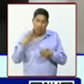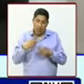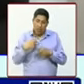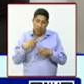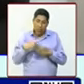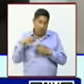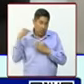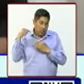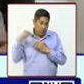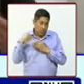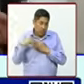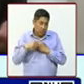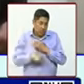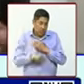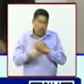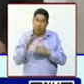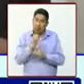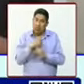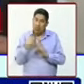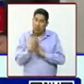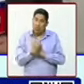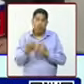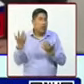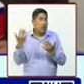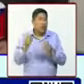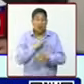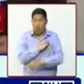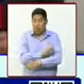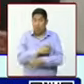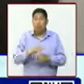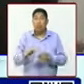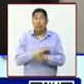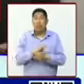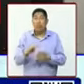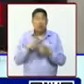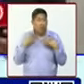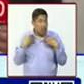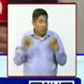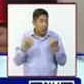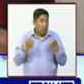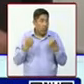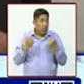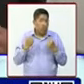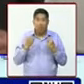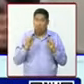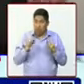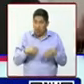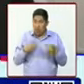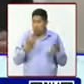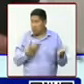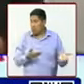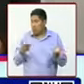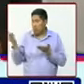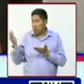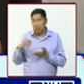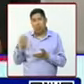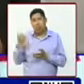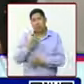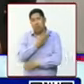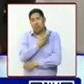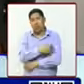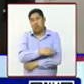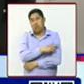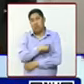la situación. Estamos esperando de las autoridades del Ministerio de Salud para que de alguna manera se pueda ver el traslado tal vez a otro